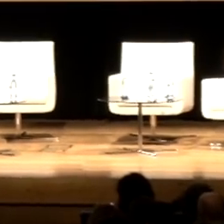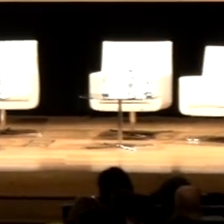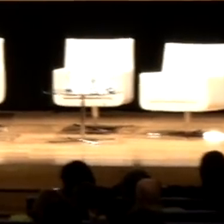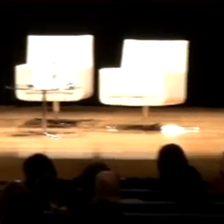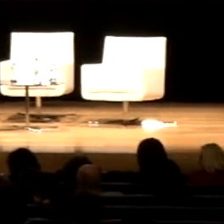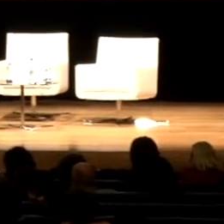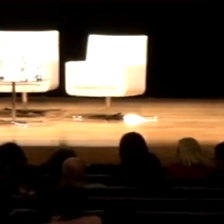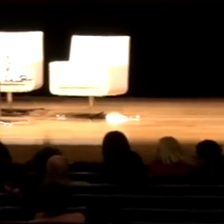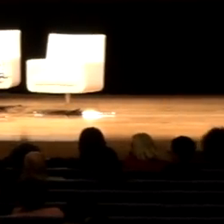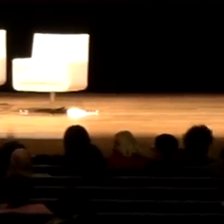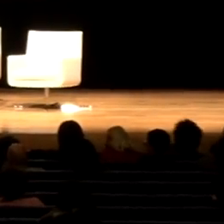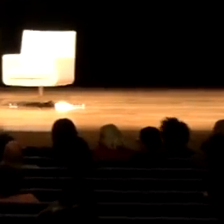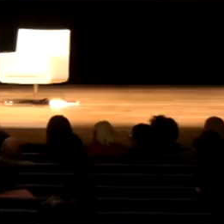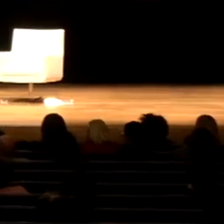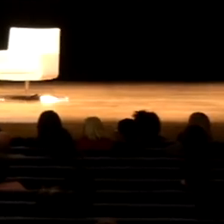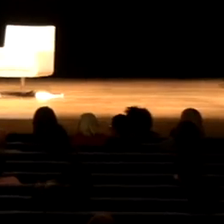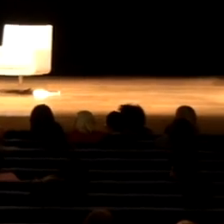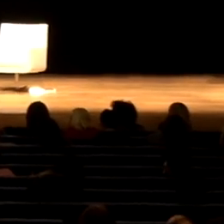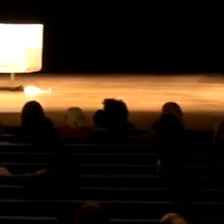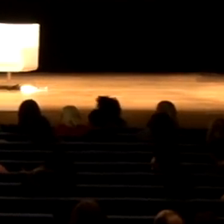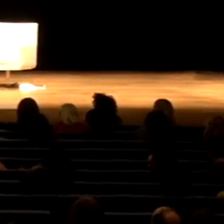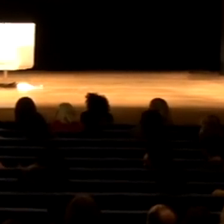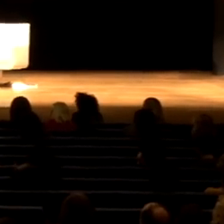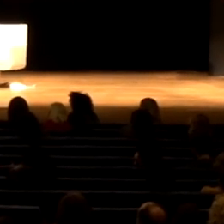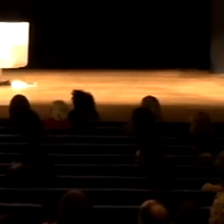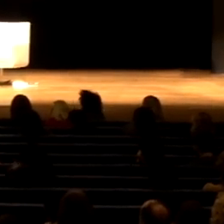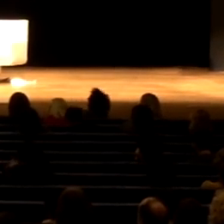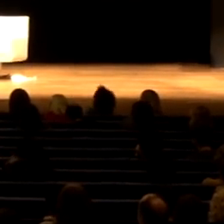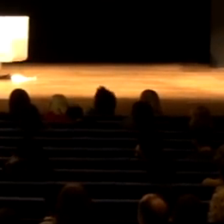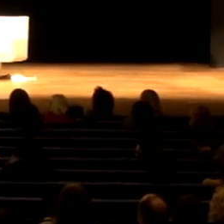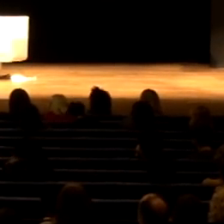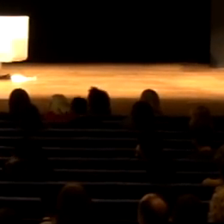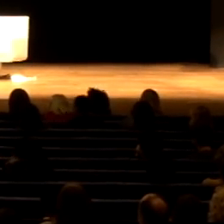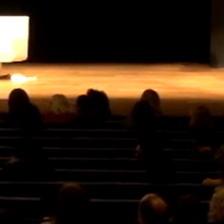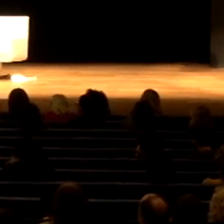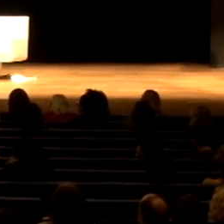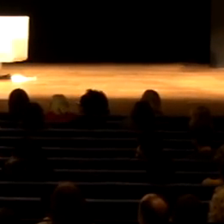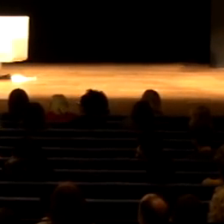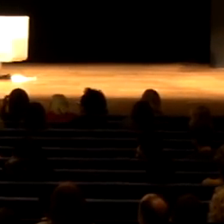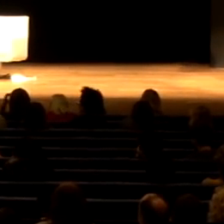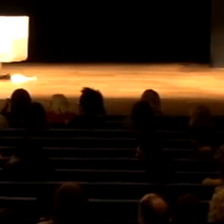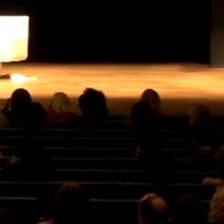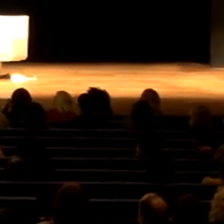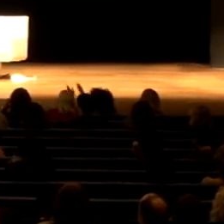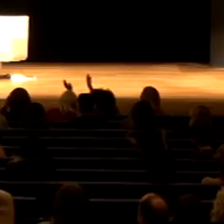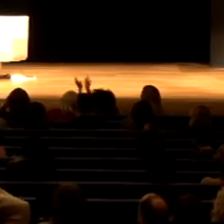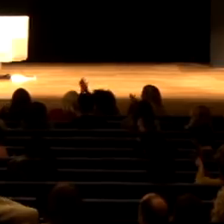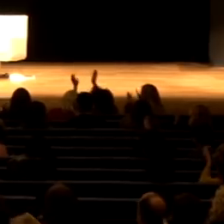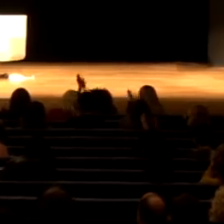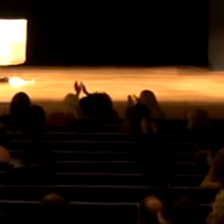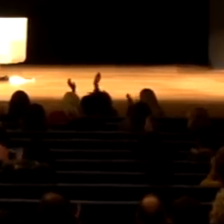le hac sea bastante cuesta que le hagan caso aunde para que le pongan esto y hombre hombre bueno bista